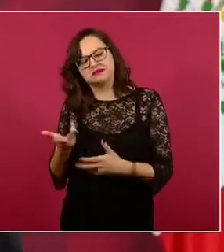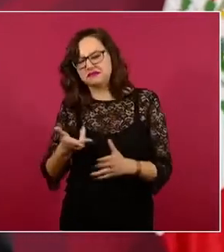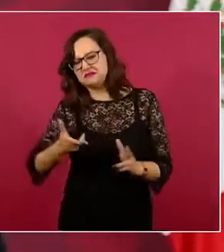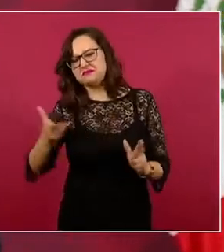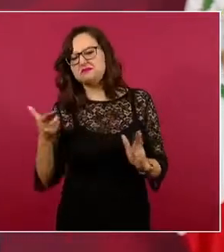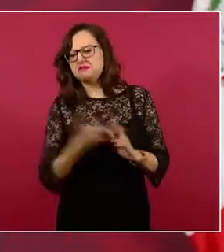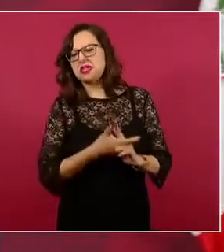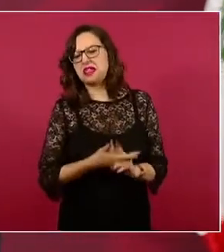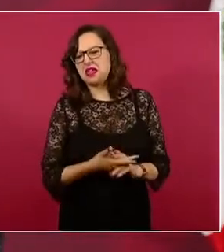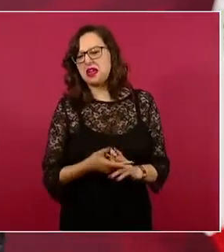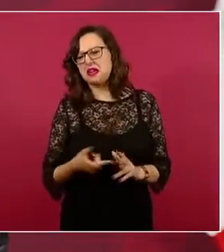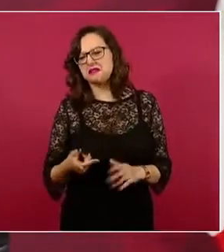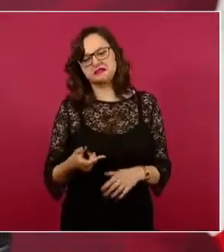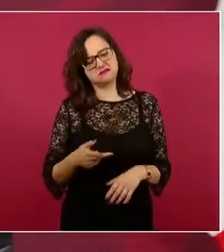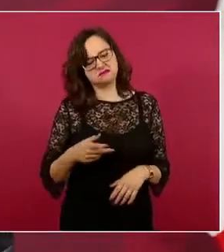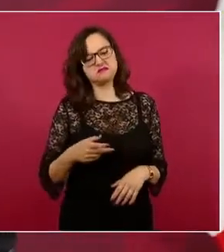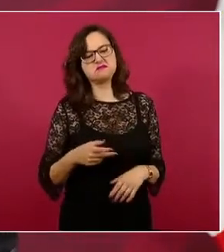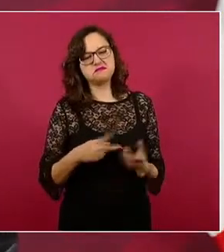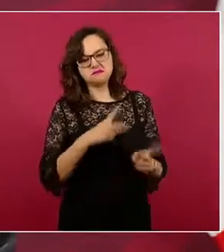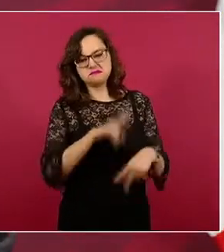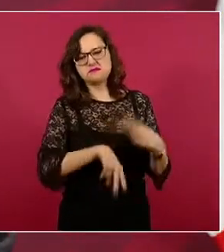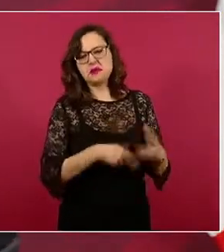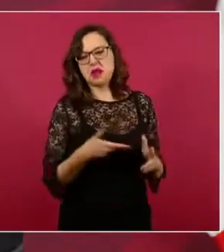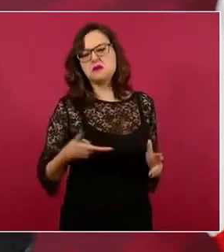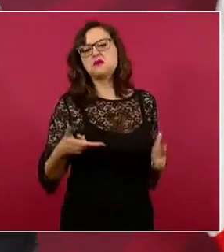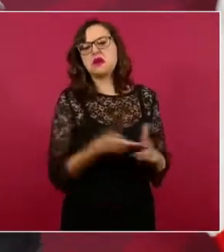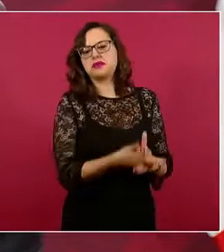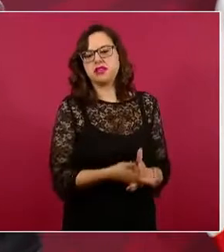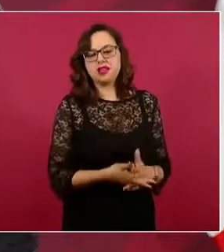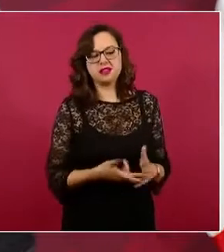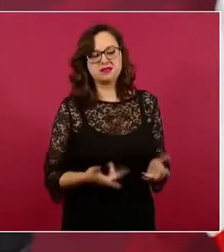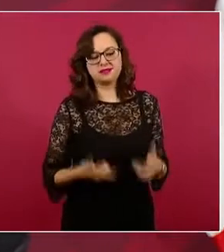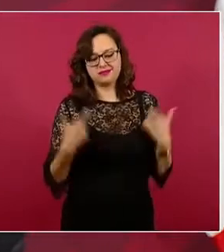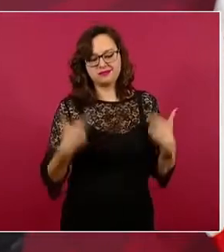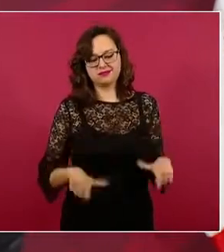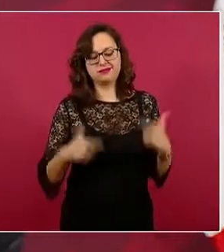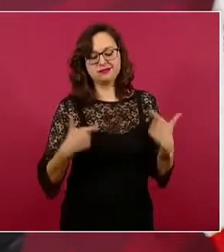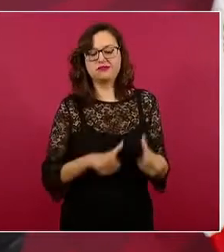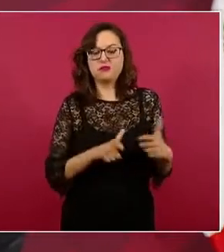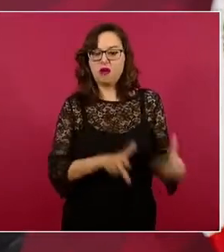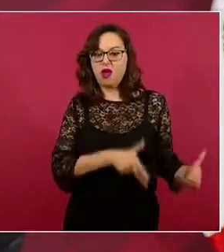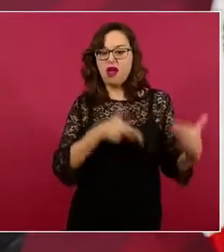asesinarlo para quedarse con la herencia.